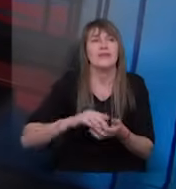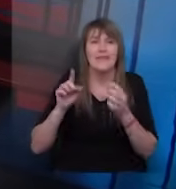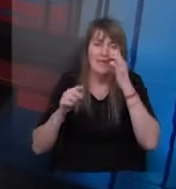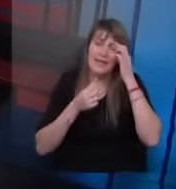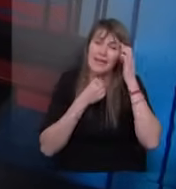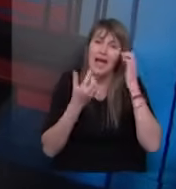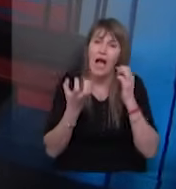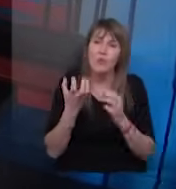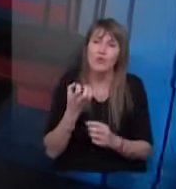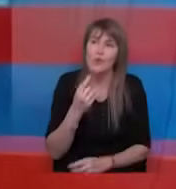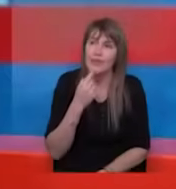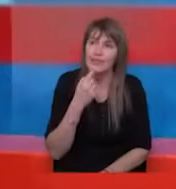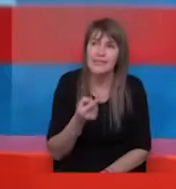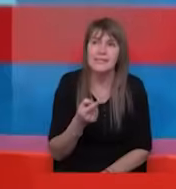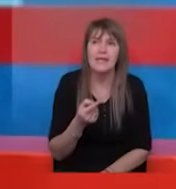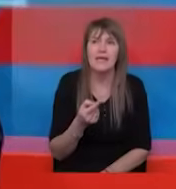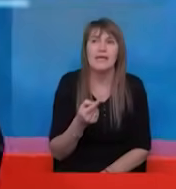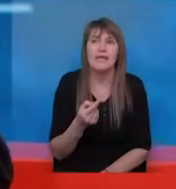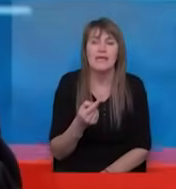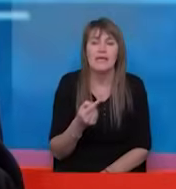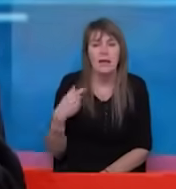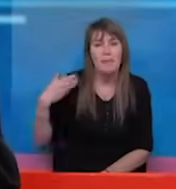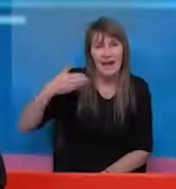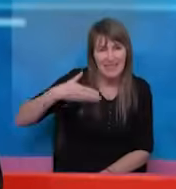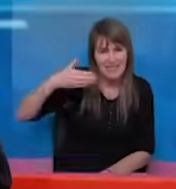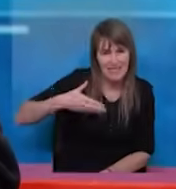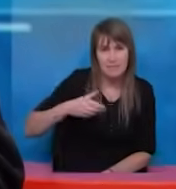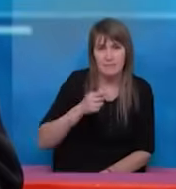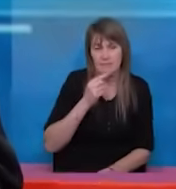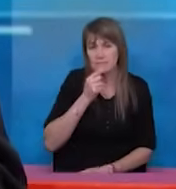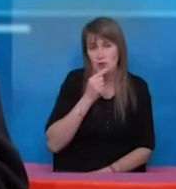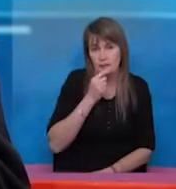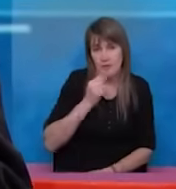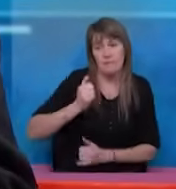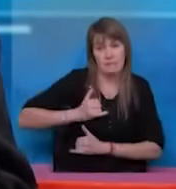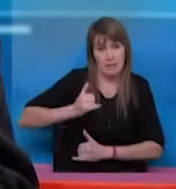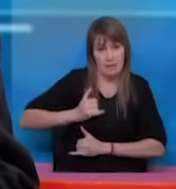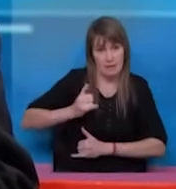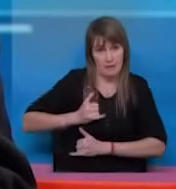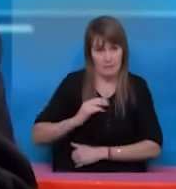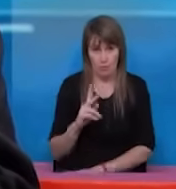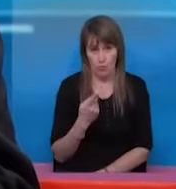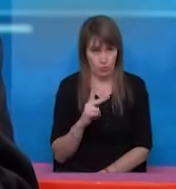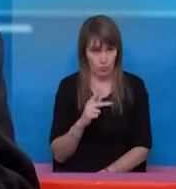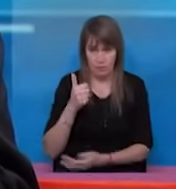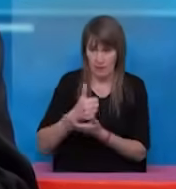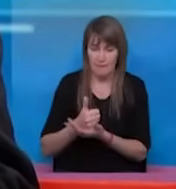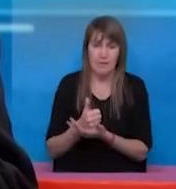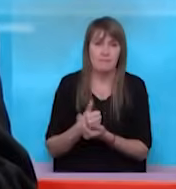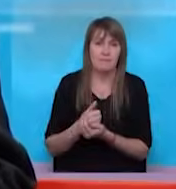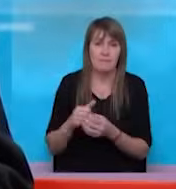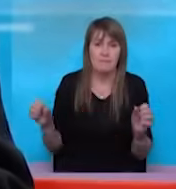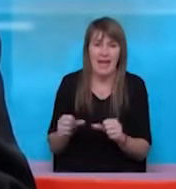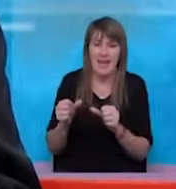audio Bardesio, es, bueno, la participación de militares y policías cuando actuaron,